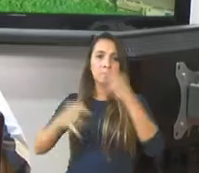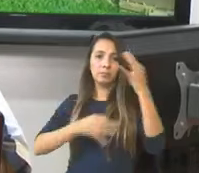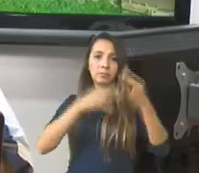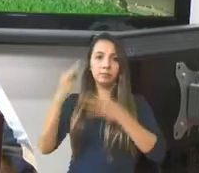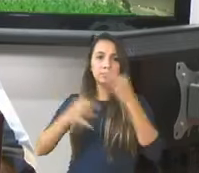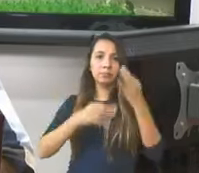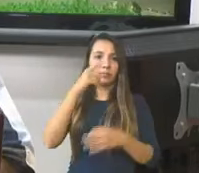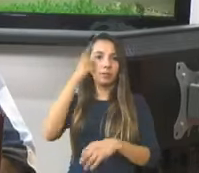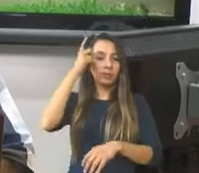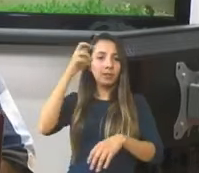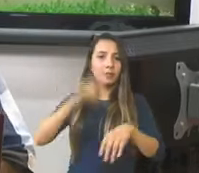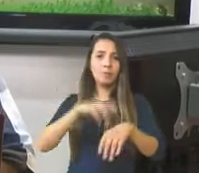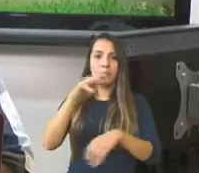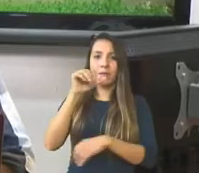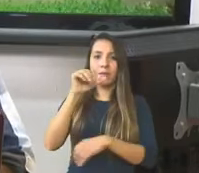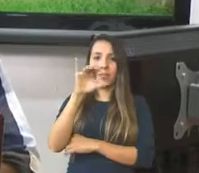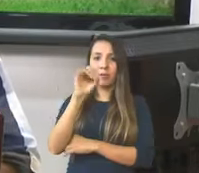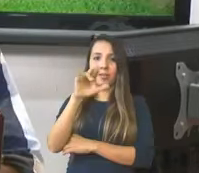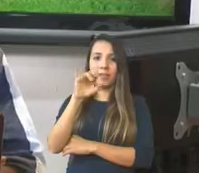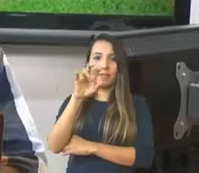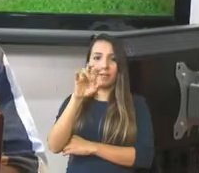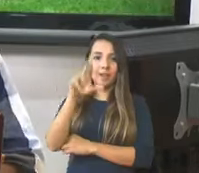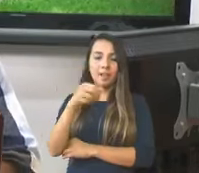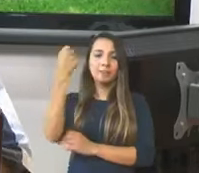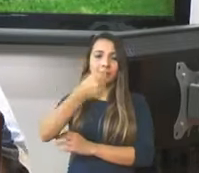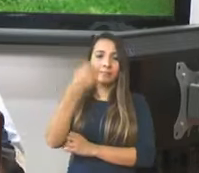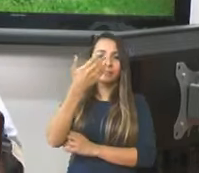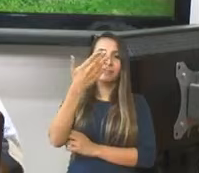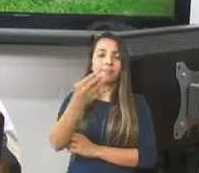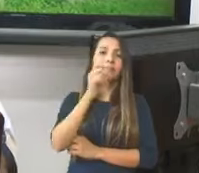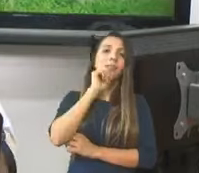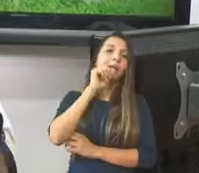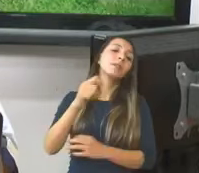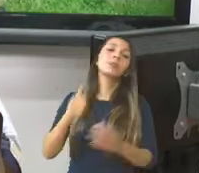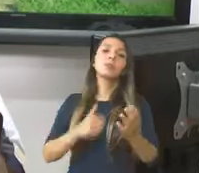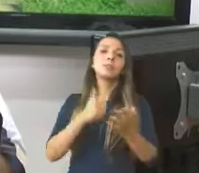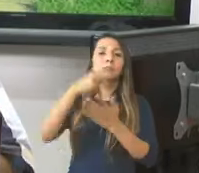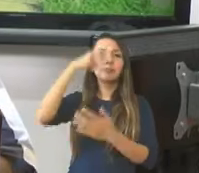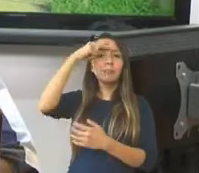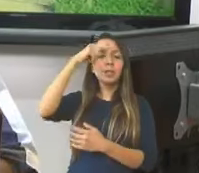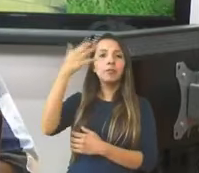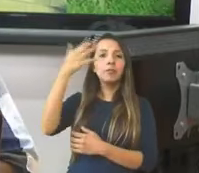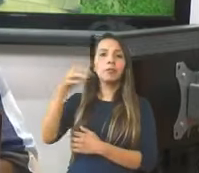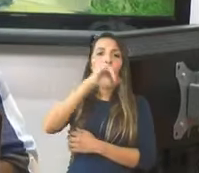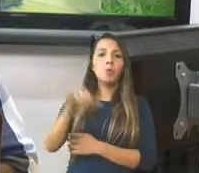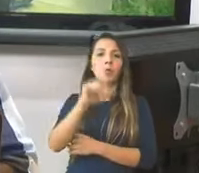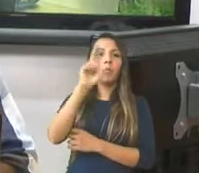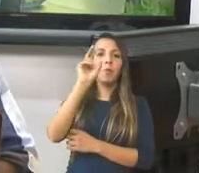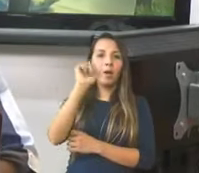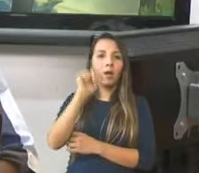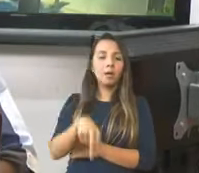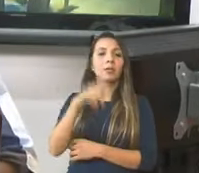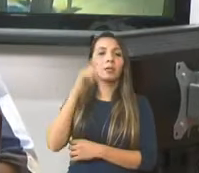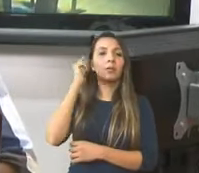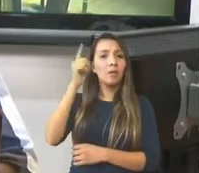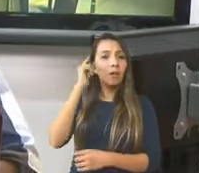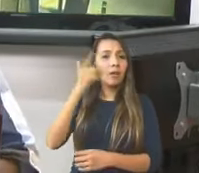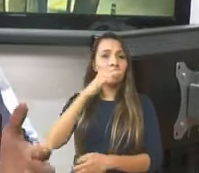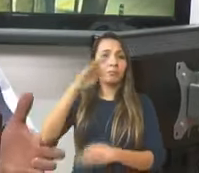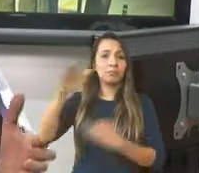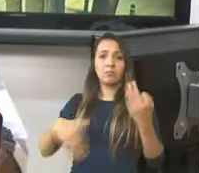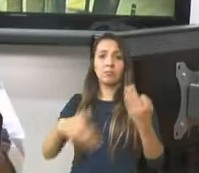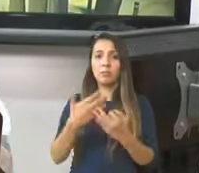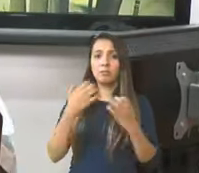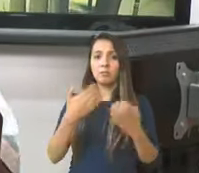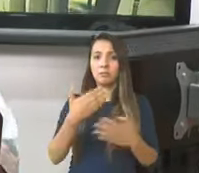presenta nuestro director Mario Rivera. Un saludo. Un saludo también allá a la Ciudad de México con Juan Lanzagorta. Espero que se encuentren todos bien.